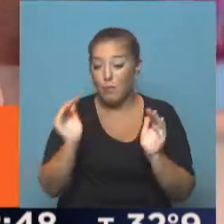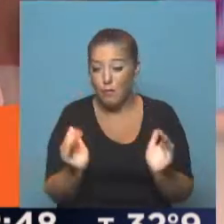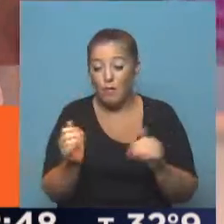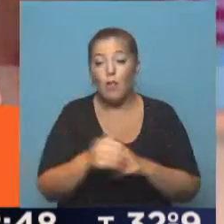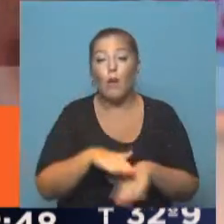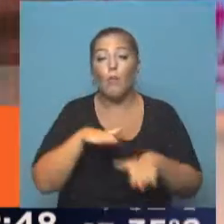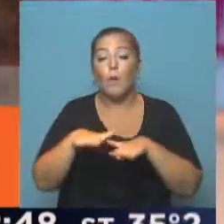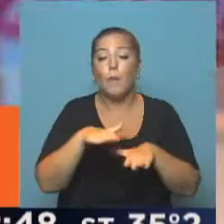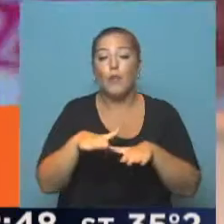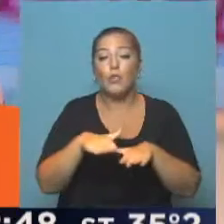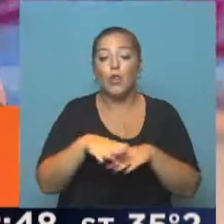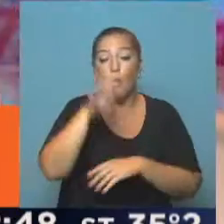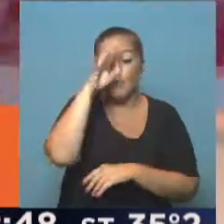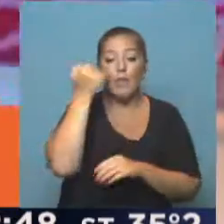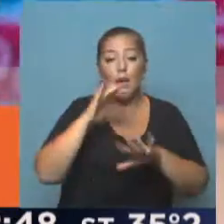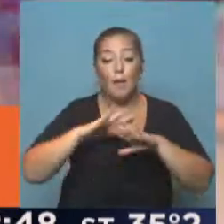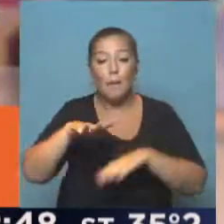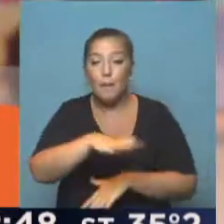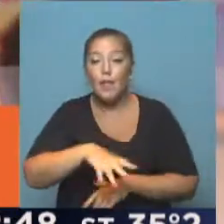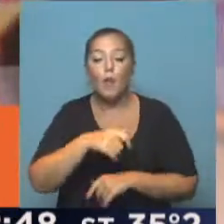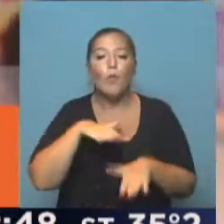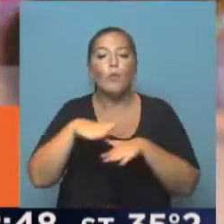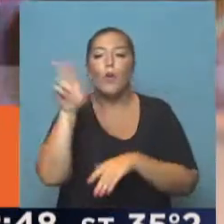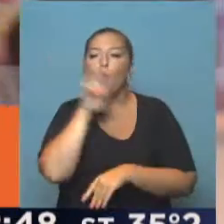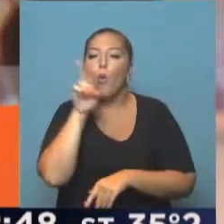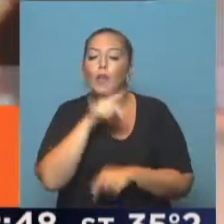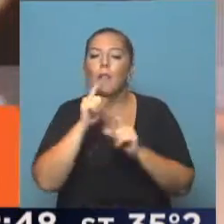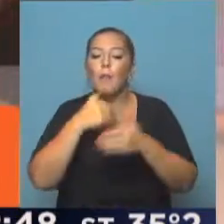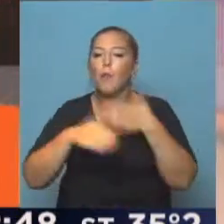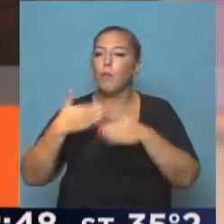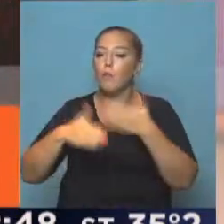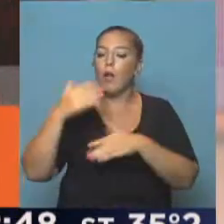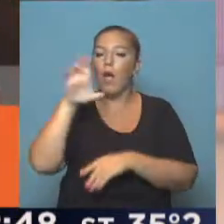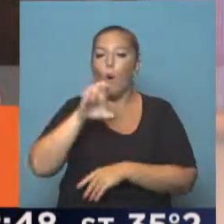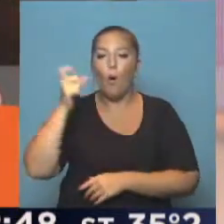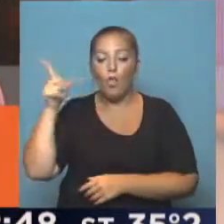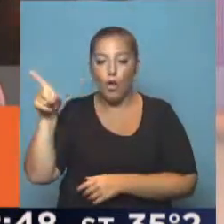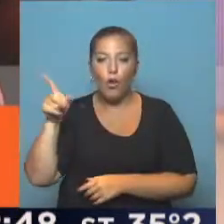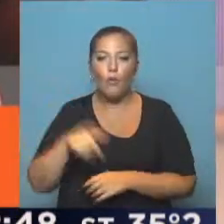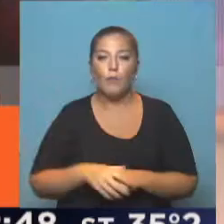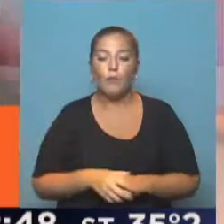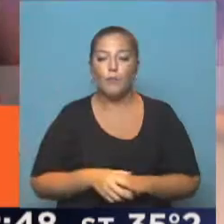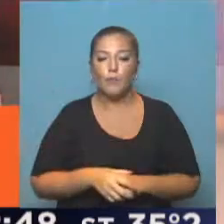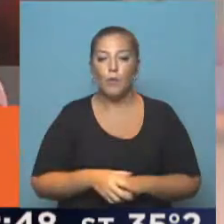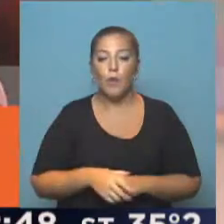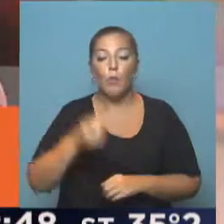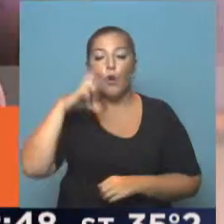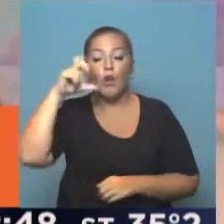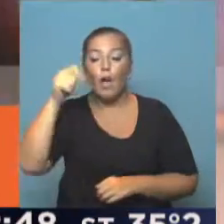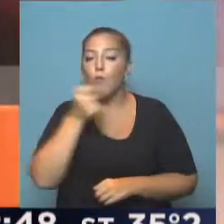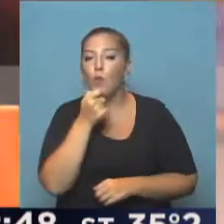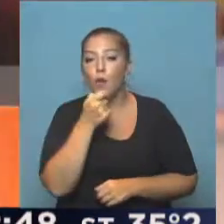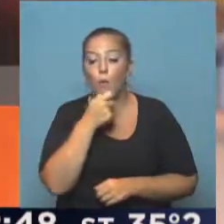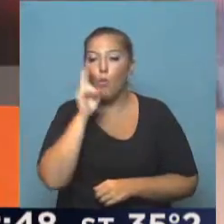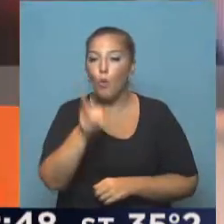el movimiento indigenista y ambientalista, el movimiento de mujeres ha sufrido un gran retroceso en Ecuador, dado que Rafael Correa, por ejemplo,